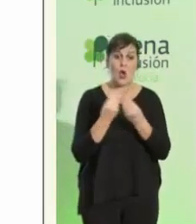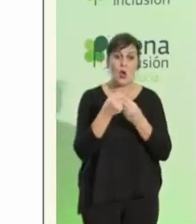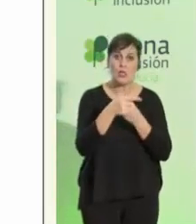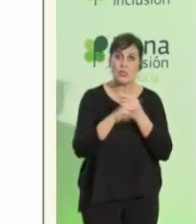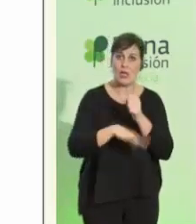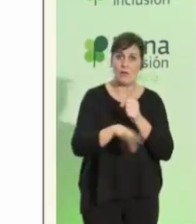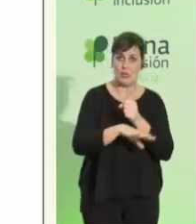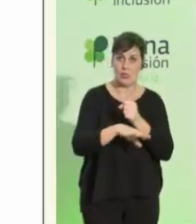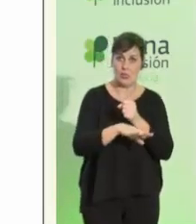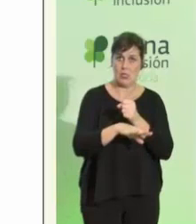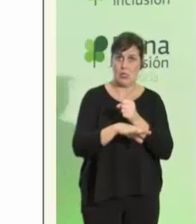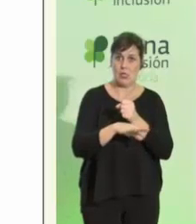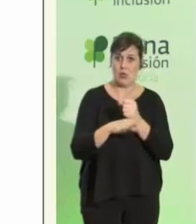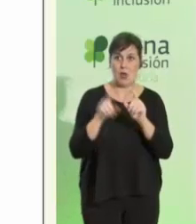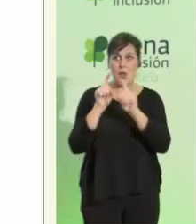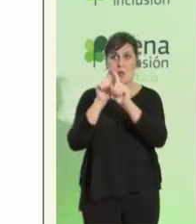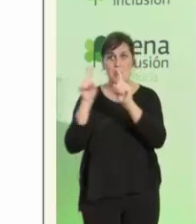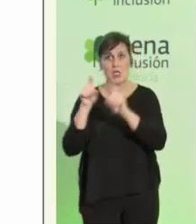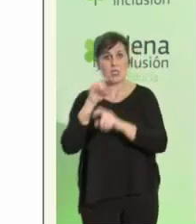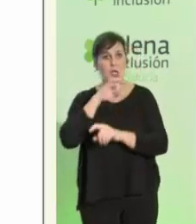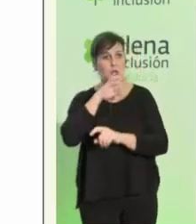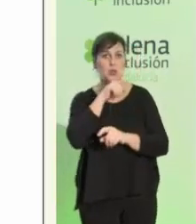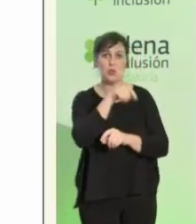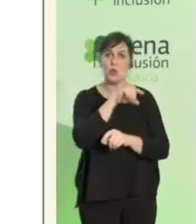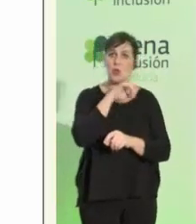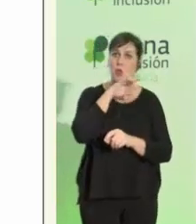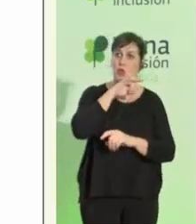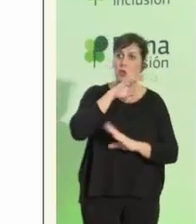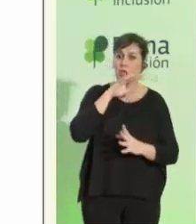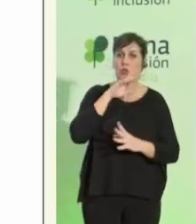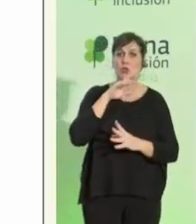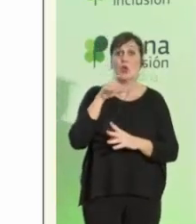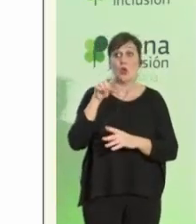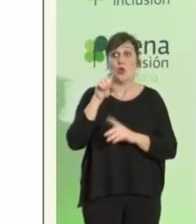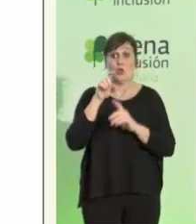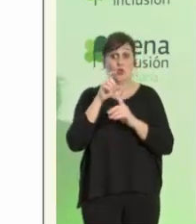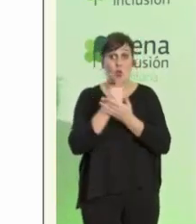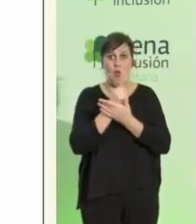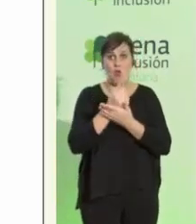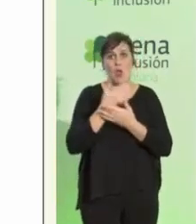Está contentísimo y muy agradecido a nuestra organización.